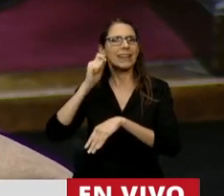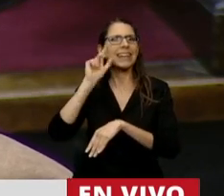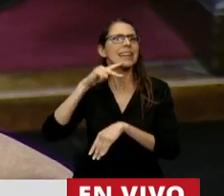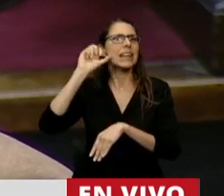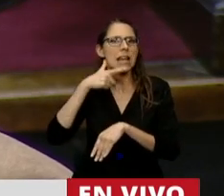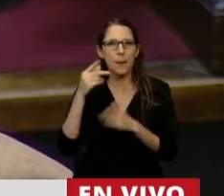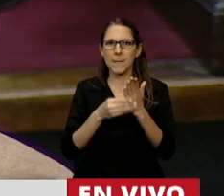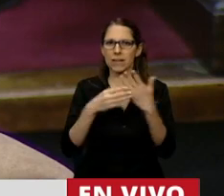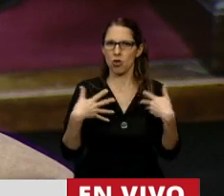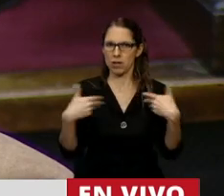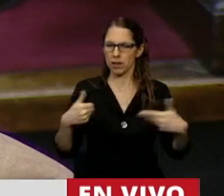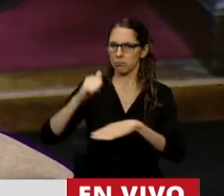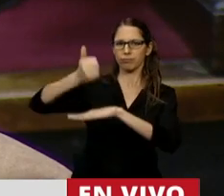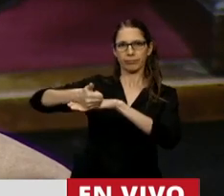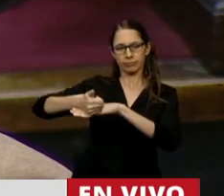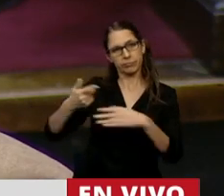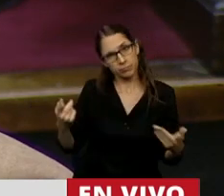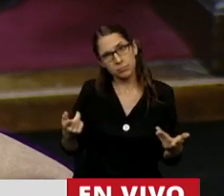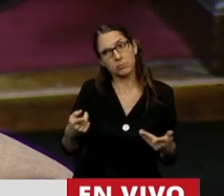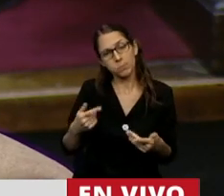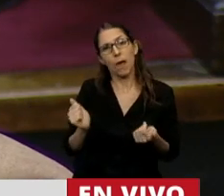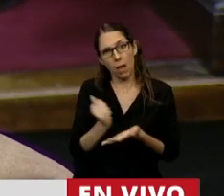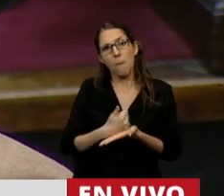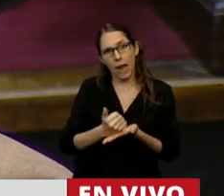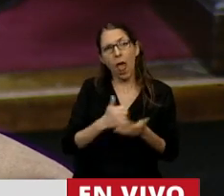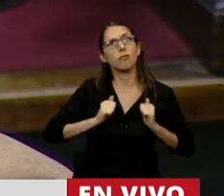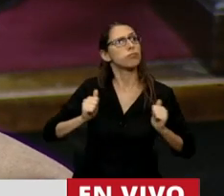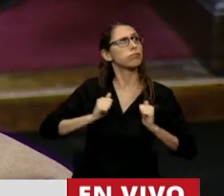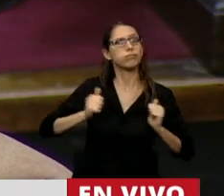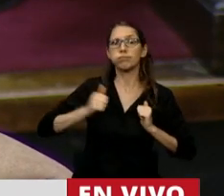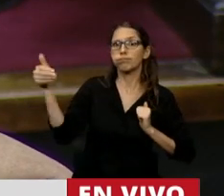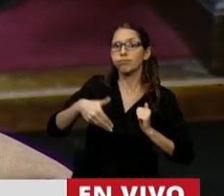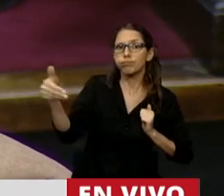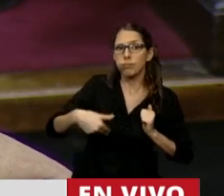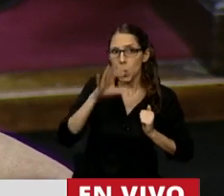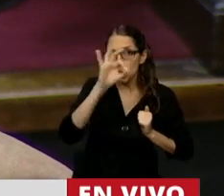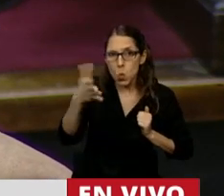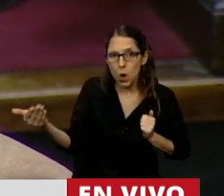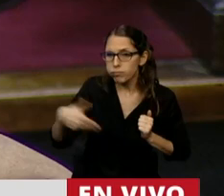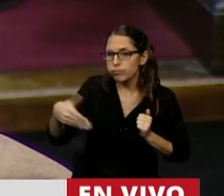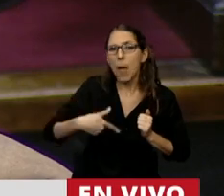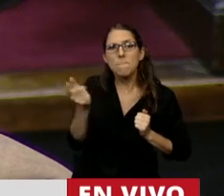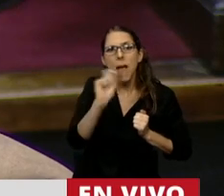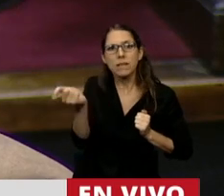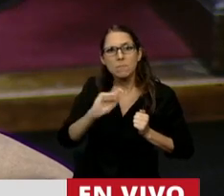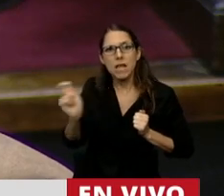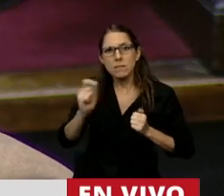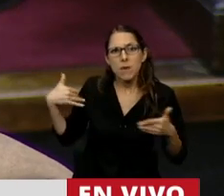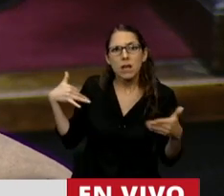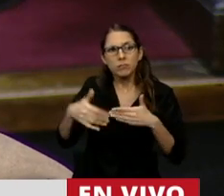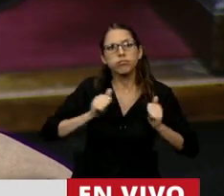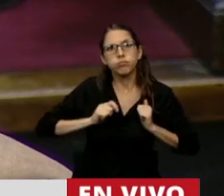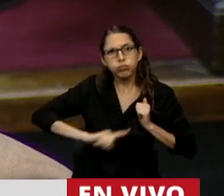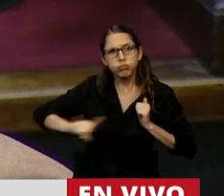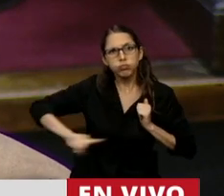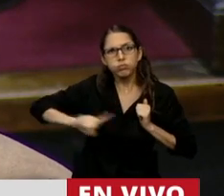García. Hemos estado esperándolo durante muchos meses para que venga acá a dar respuestas sobre muchos interrogantes que tenemos en